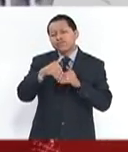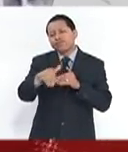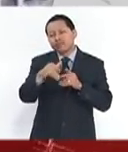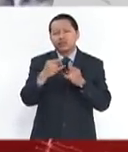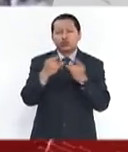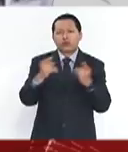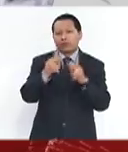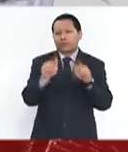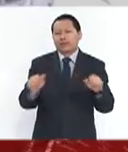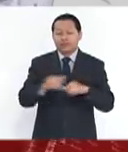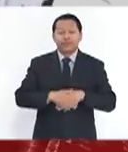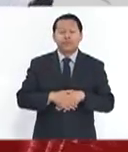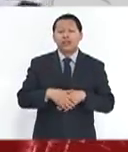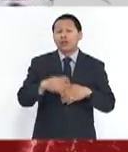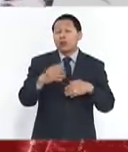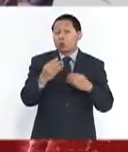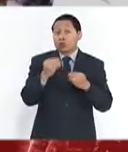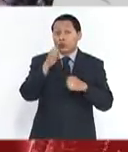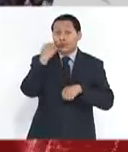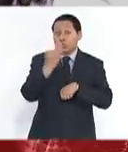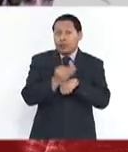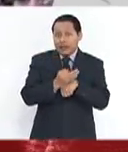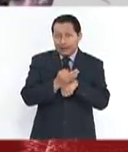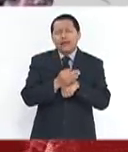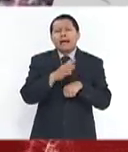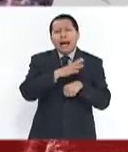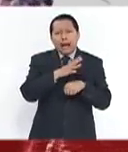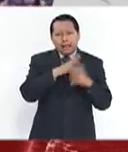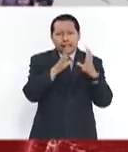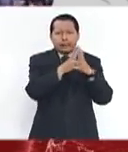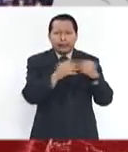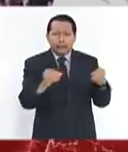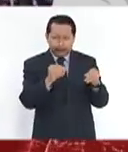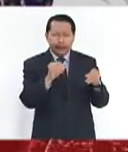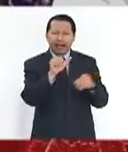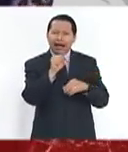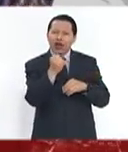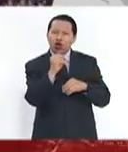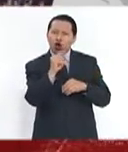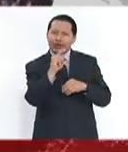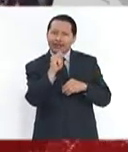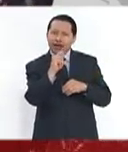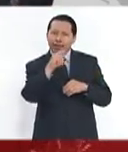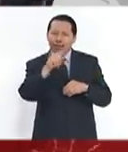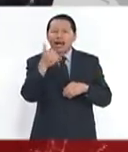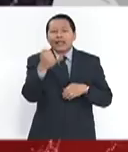Marchan cientos de estudiantes por los desaparecidos de Ayotzinapa y la muerte de los 3 estudiantes de Jalisco.